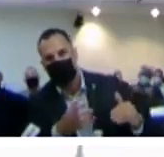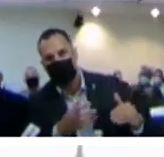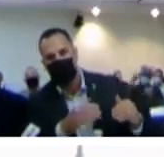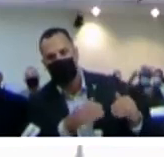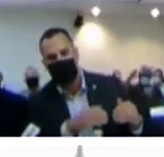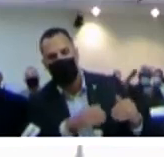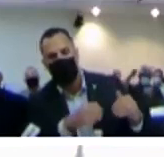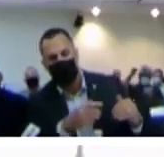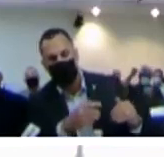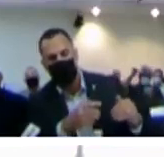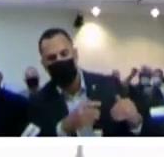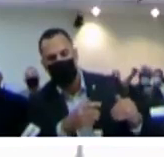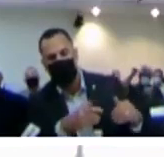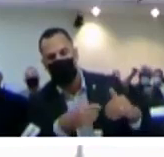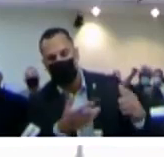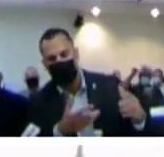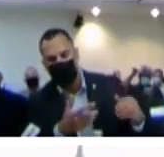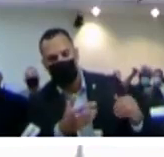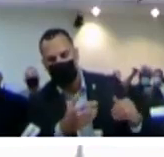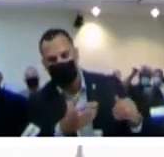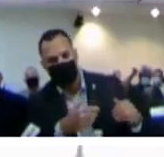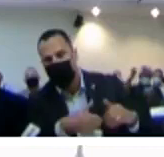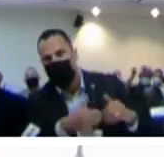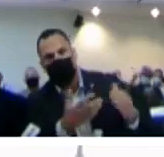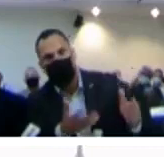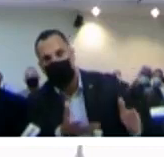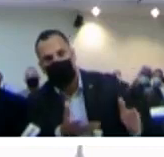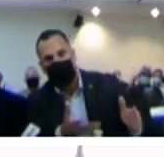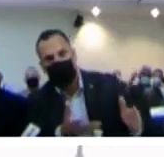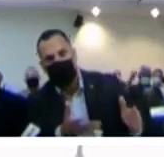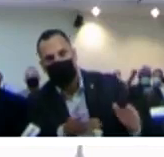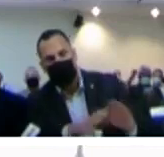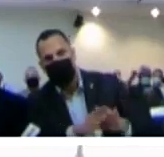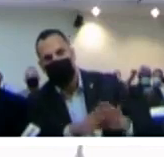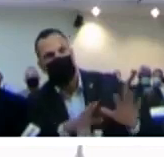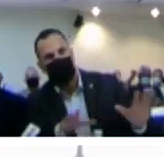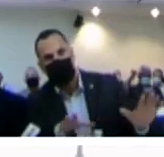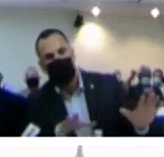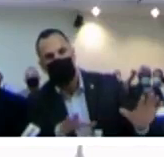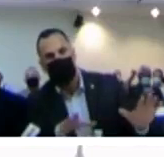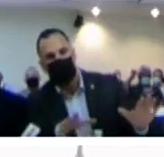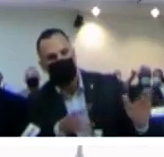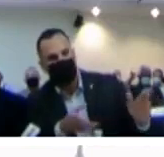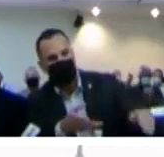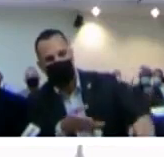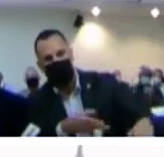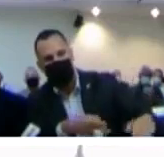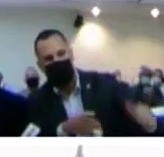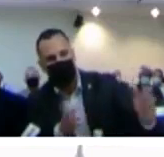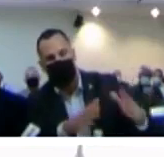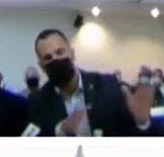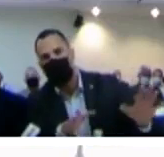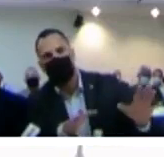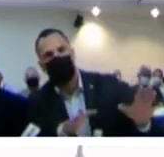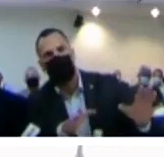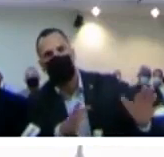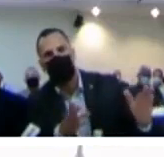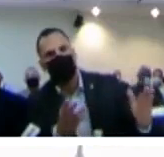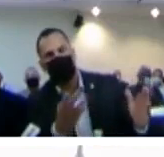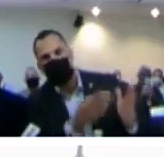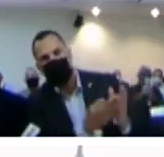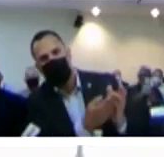relevo. Está el relevo que ocurre cuando se dispara una línea que no tiene que ver nada con generación y la línea tiene un